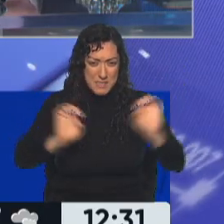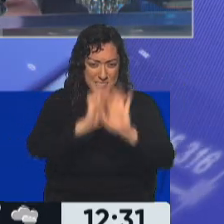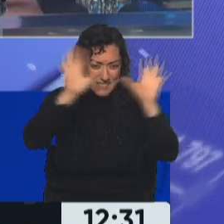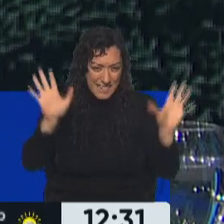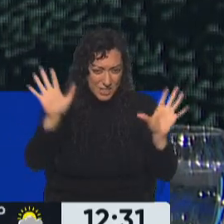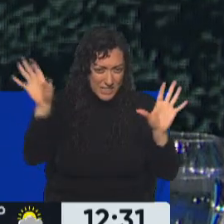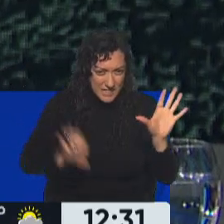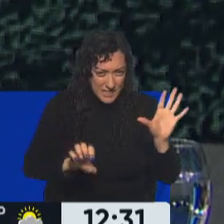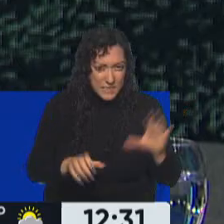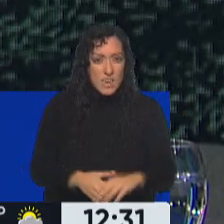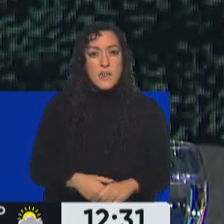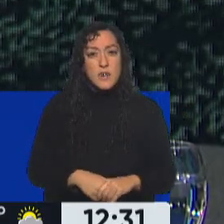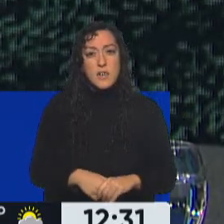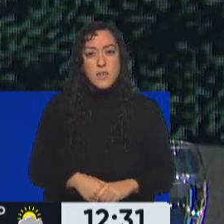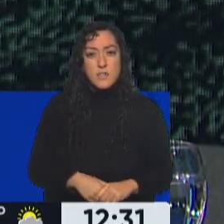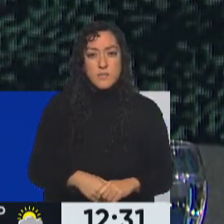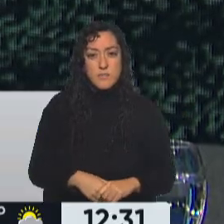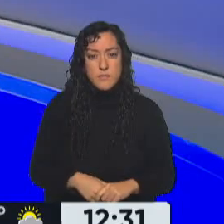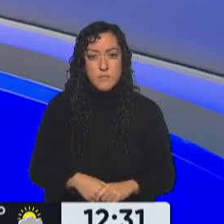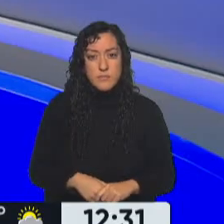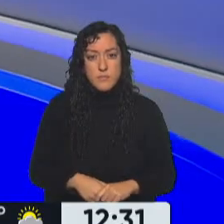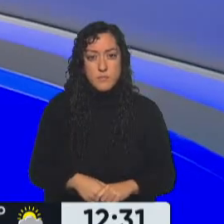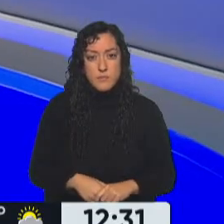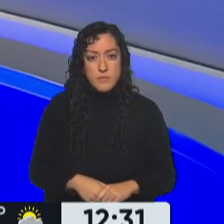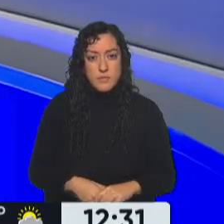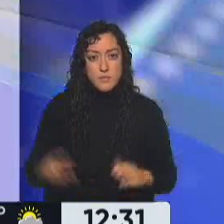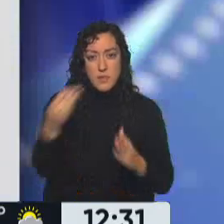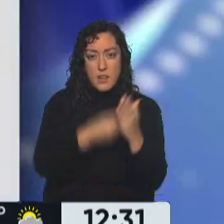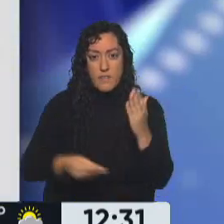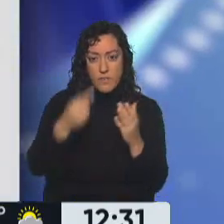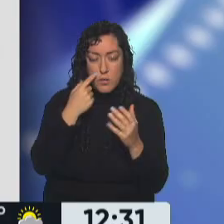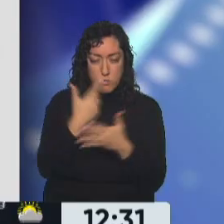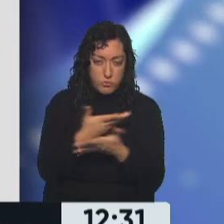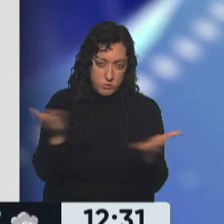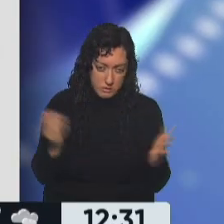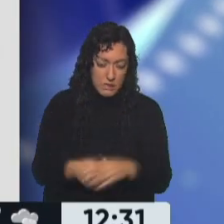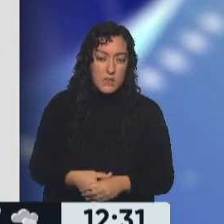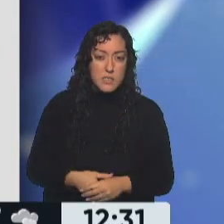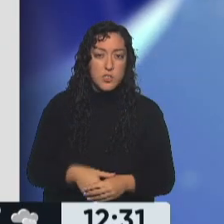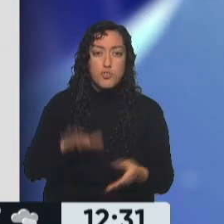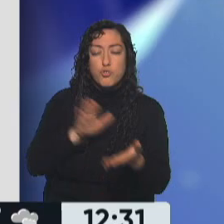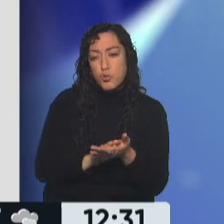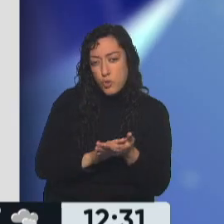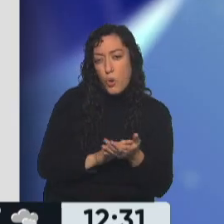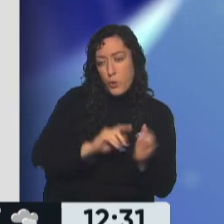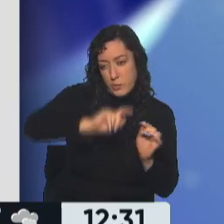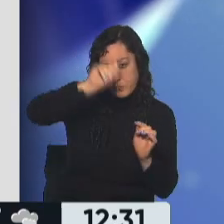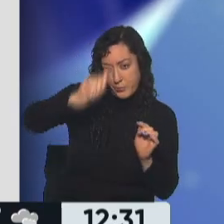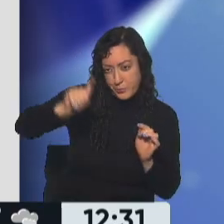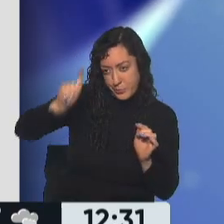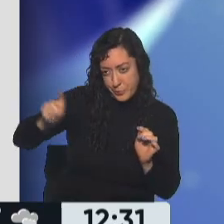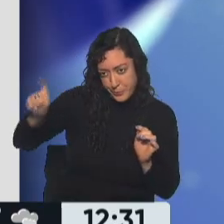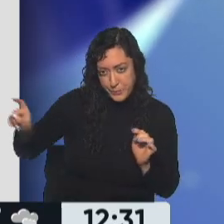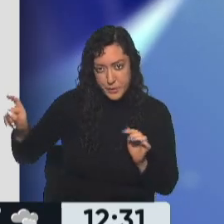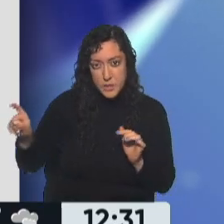A ver, ¿lo tenemos? Ahí está. A ver, vamos a mostrar Tiene que el ver con la gráfico inflación, ahora. ¿no? Tiene que Sí, ver justamente sí. con los índices y Ahí con una está, muy curva, y de la curva